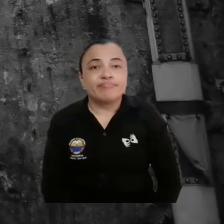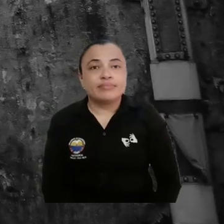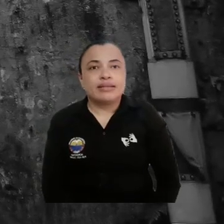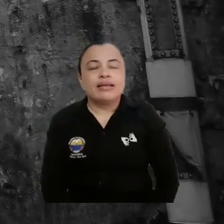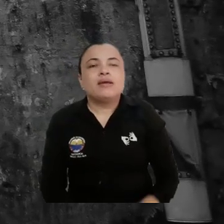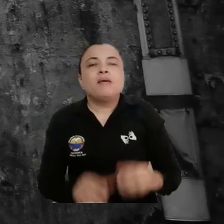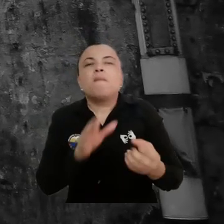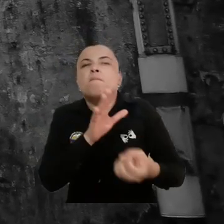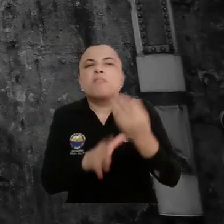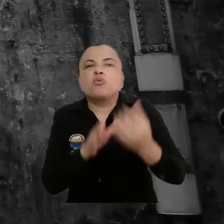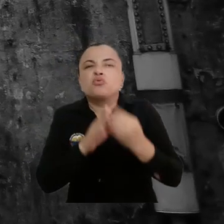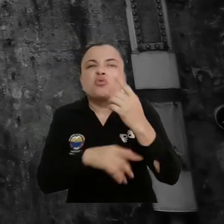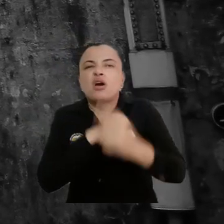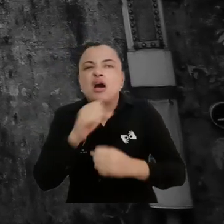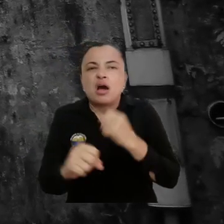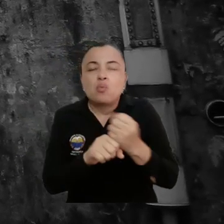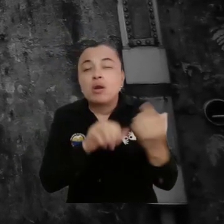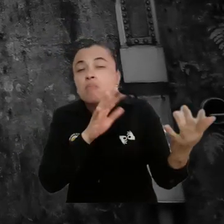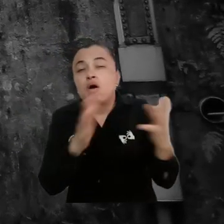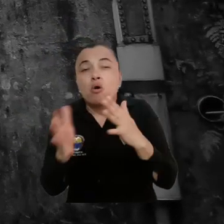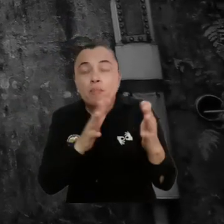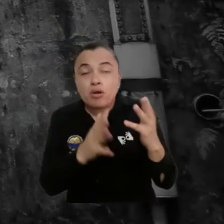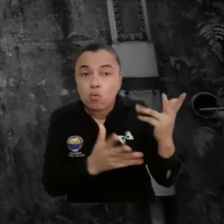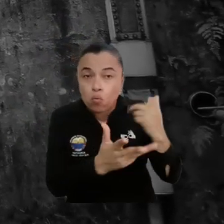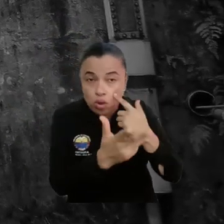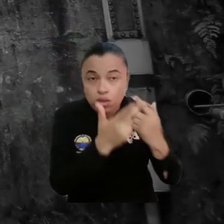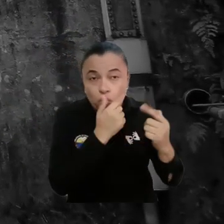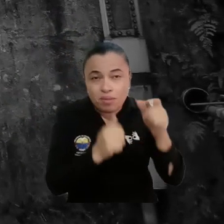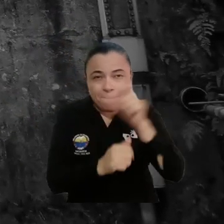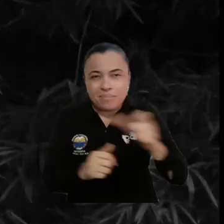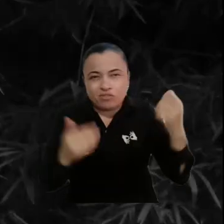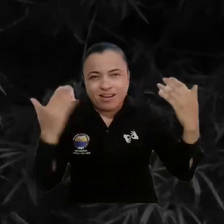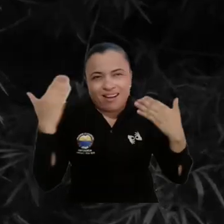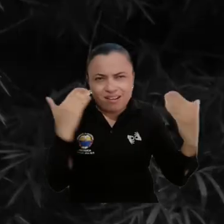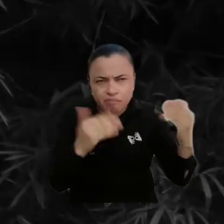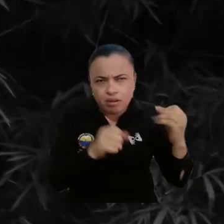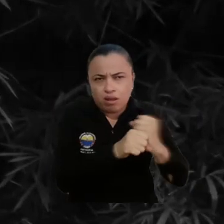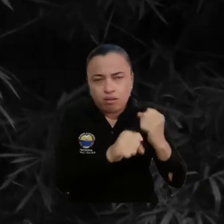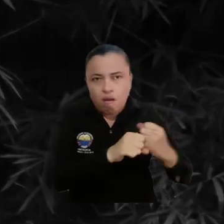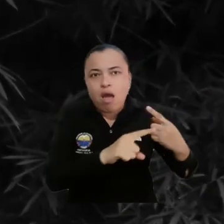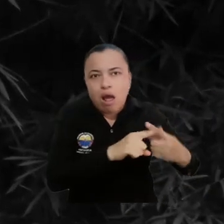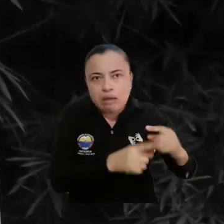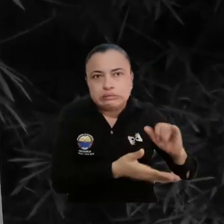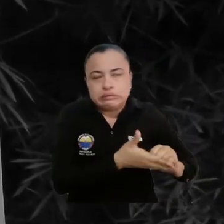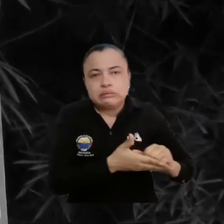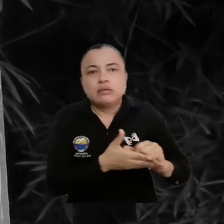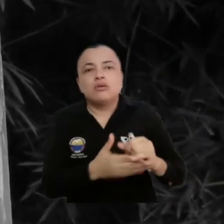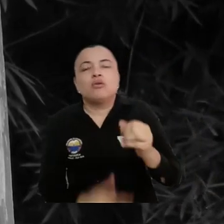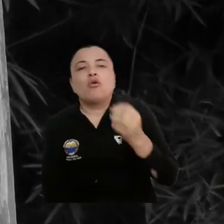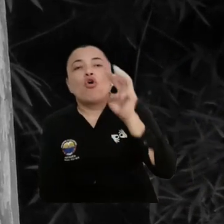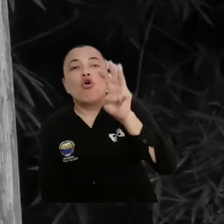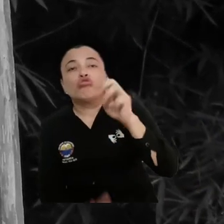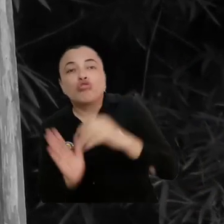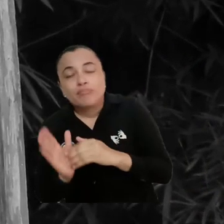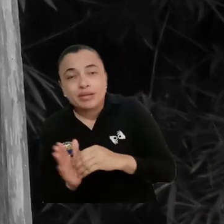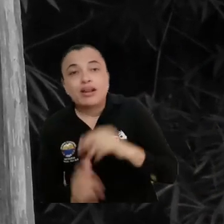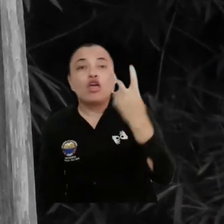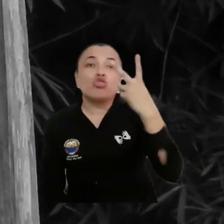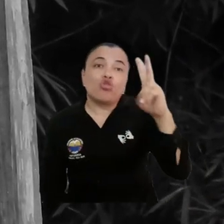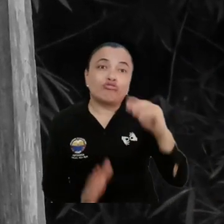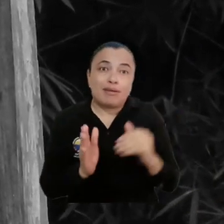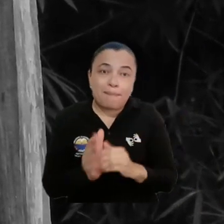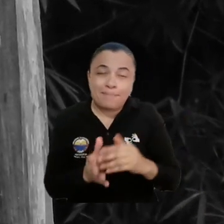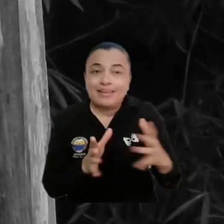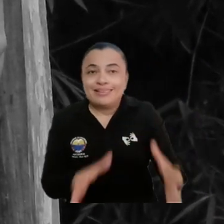pudo oscilar, según relatos de los campesinos que trabajaron allí, entre 8.000 a 12.000 sacos, aunque académicos como